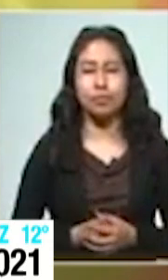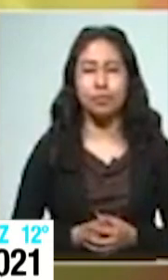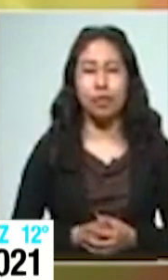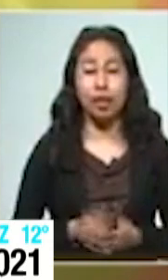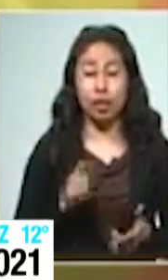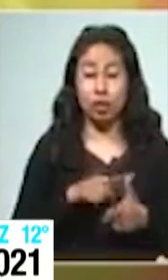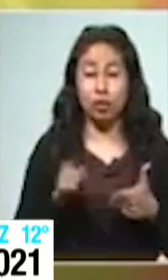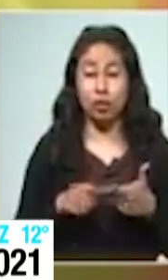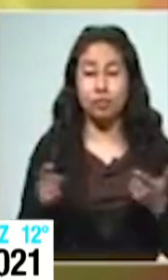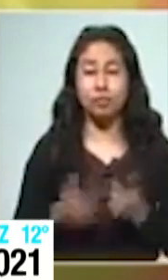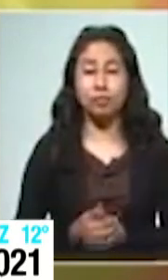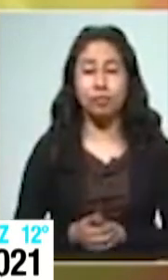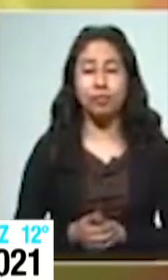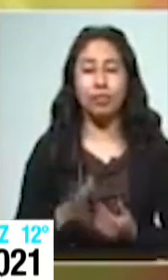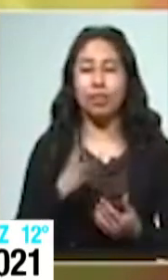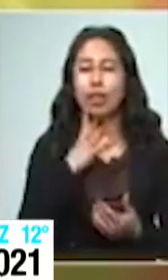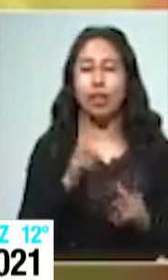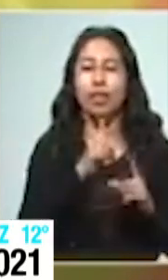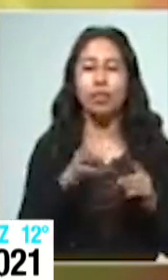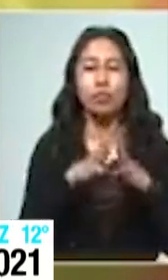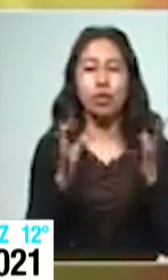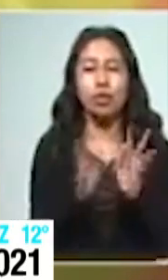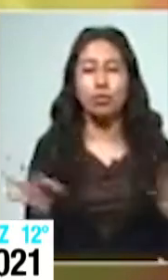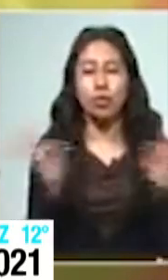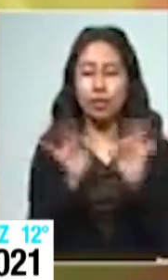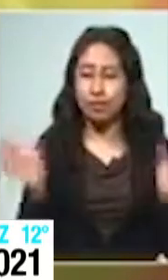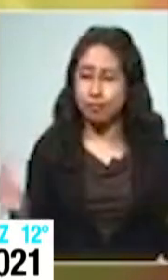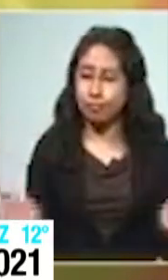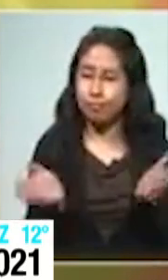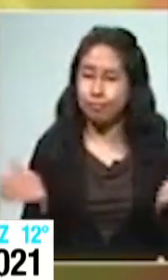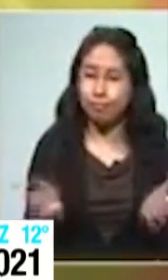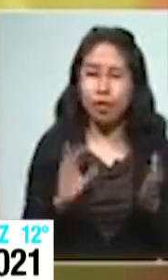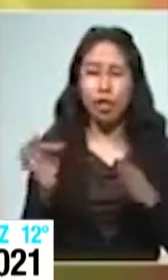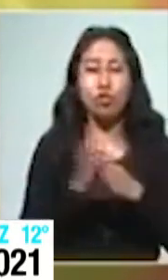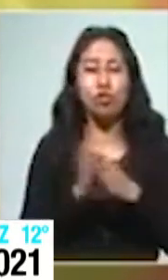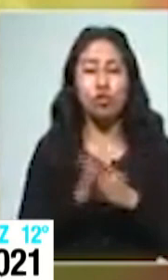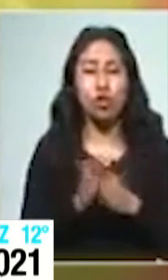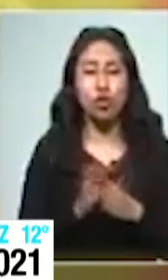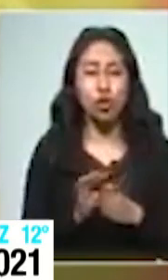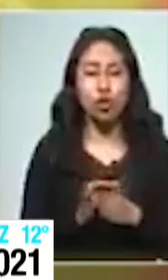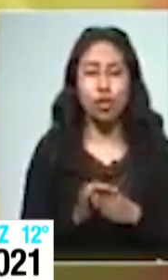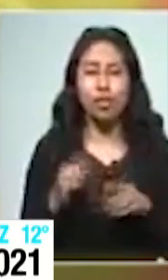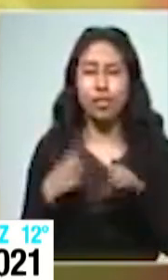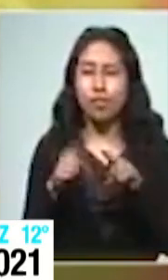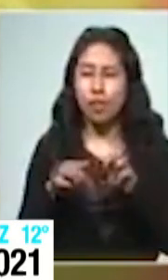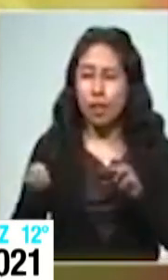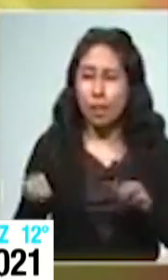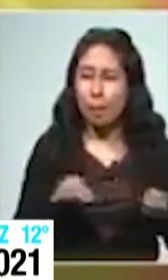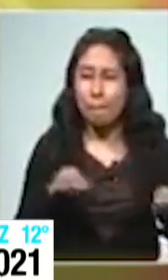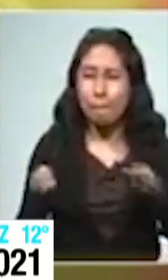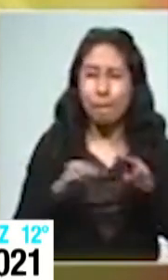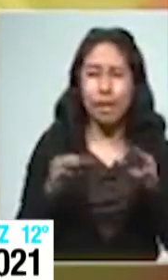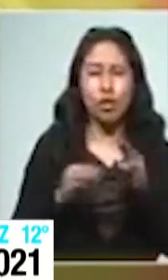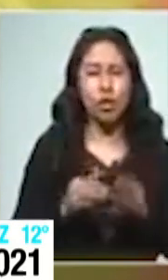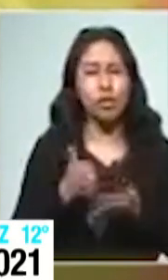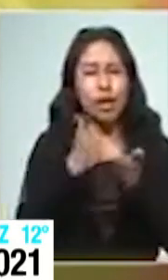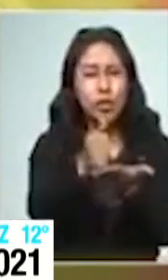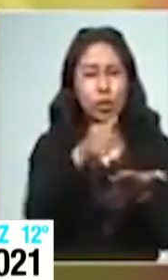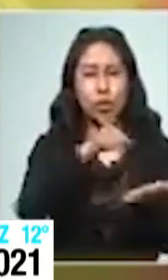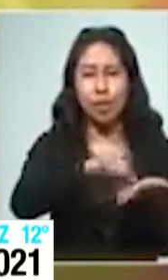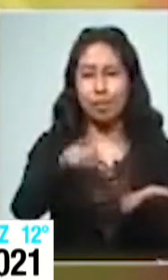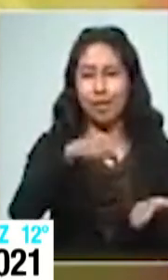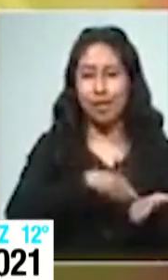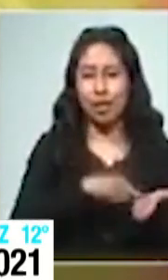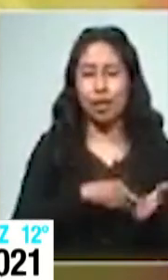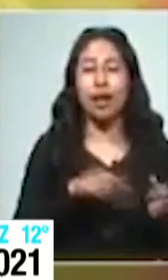a estas perspectivas, es importante que se impulsen y pongan en funcionamiento mecanismos de alivio de la deuda y, en